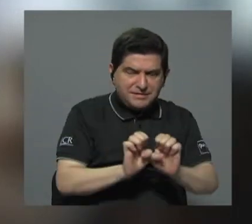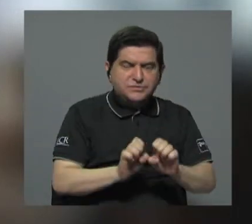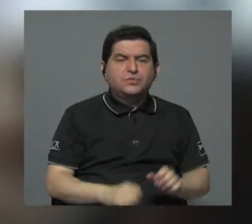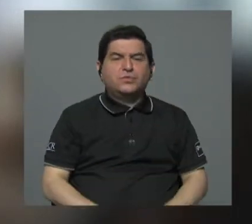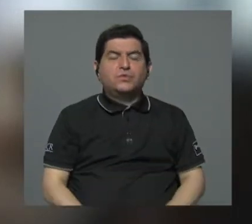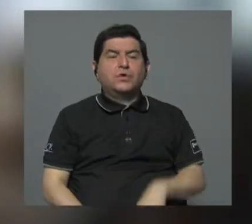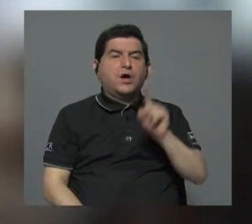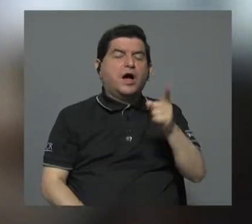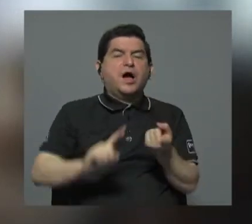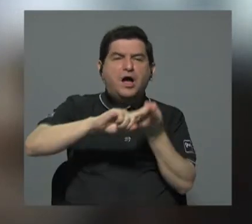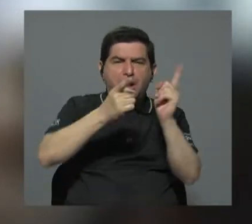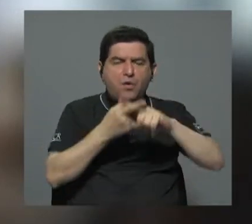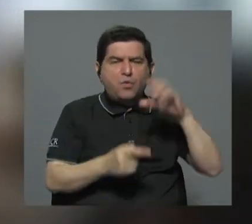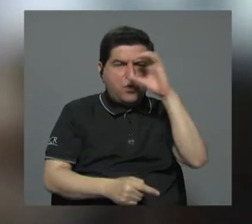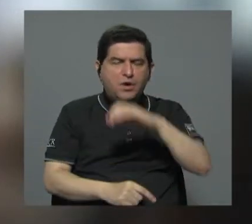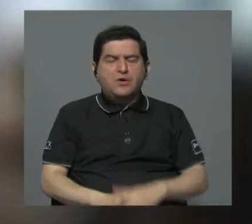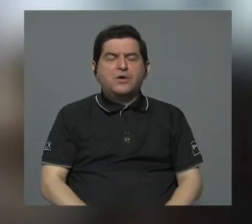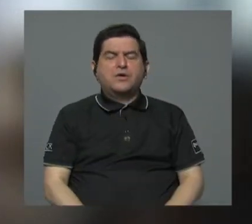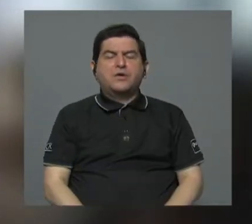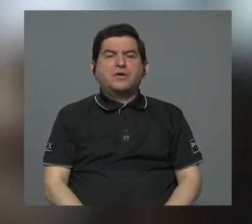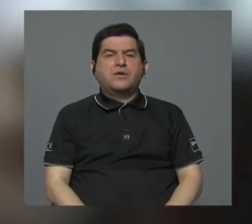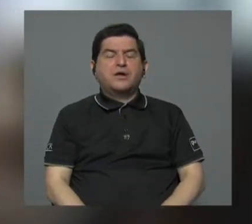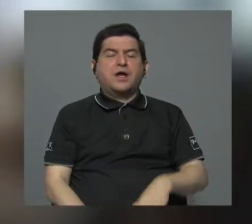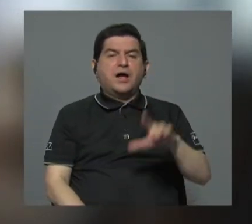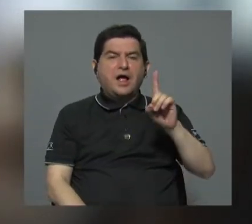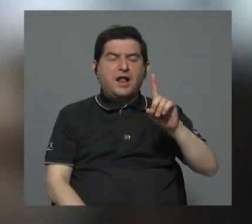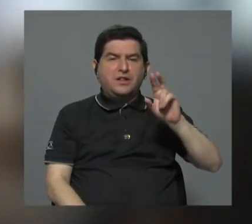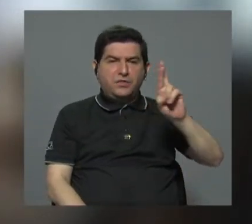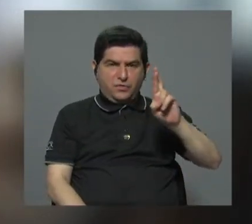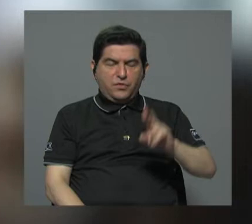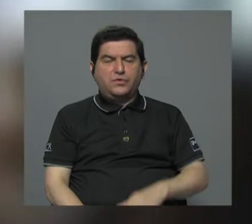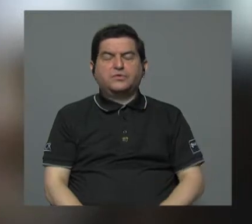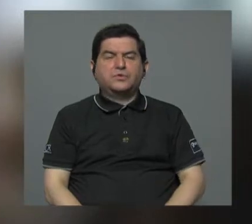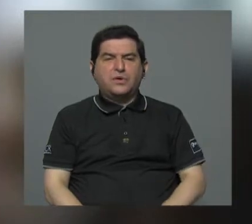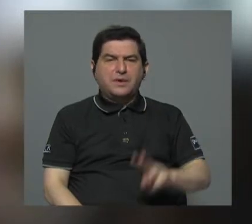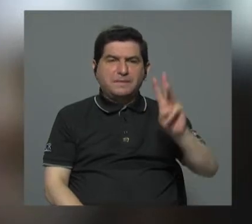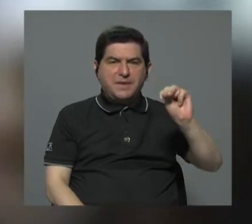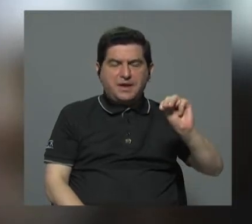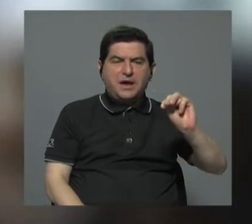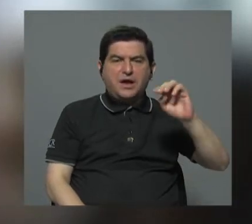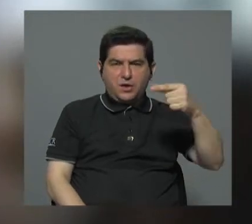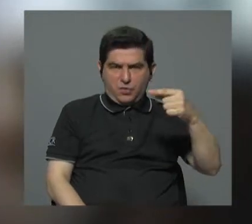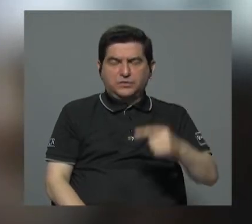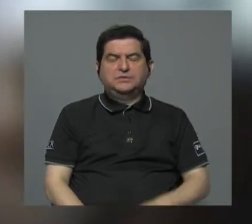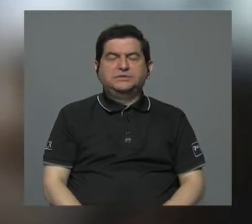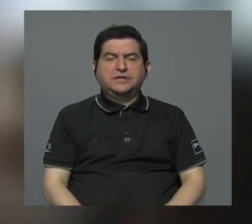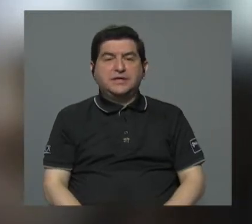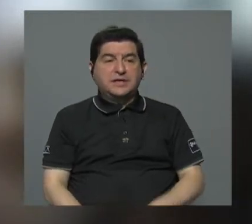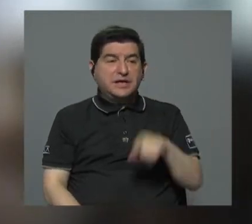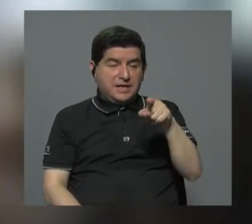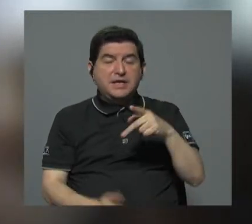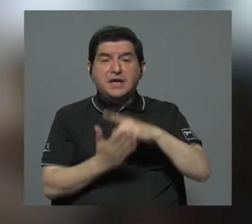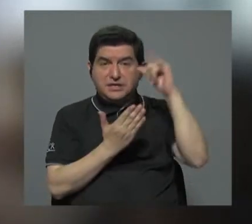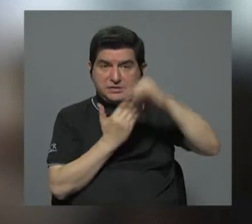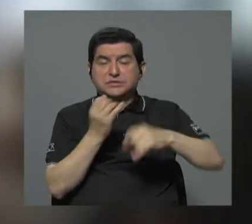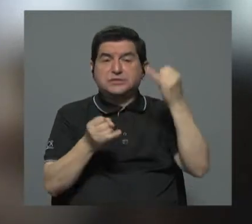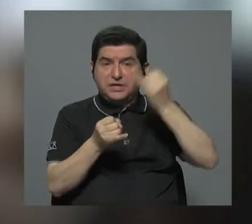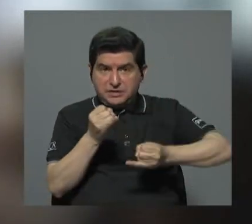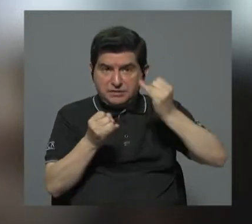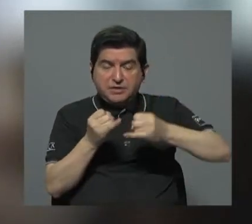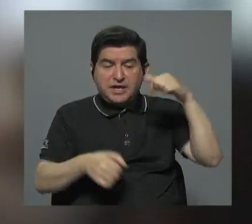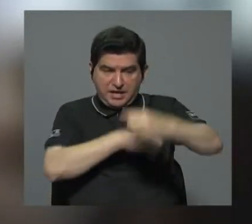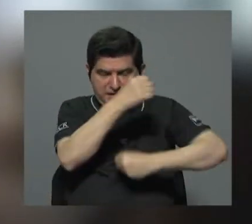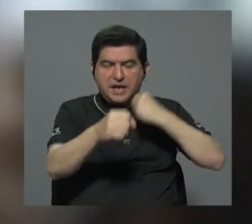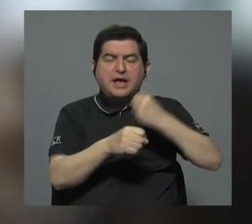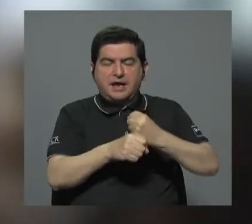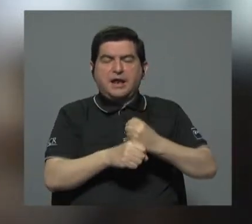muy buen amigo, el doctor Miguel Duque Talaván, y juntos emprendimos este proyecto que realmente ha terminado este año. Este